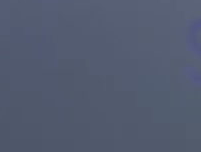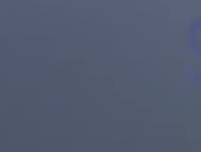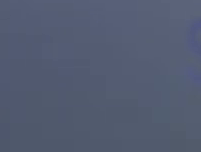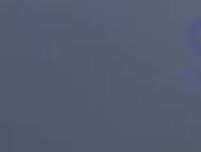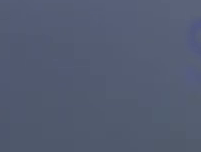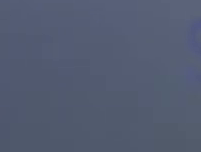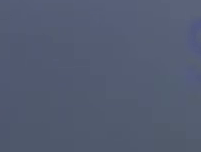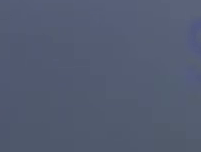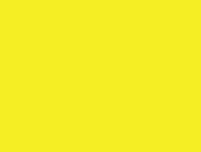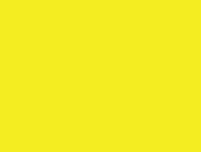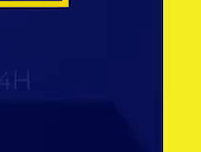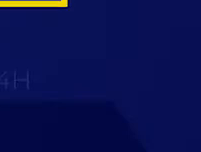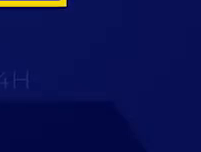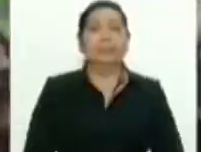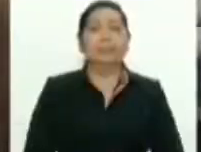de censura. Veamos.